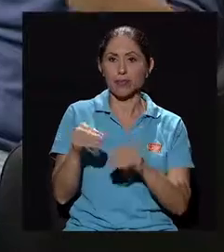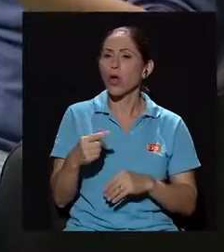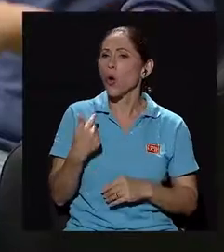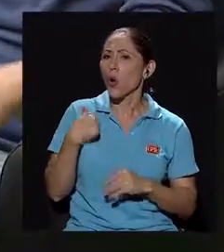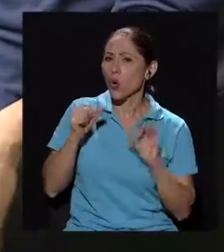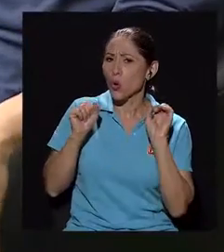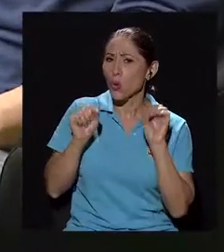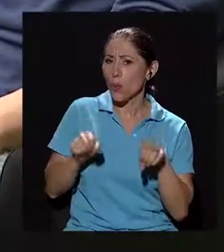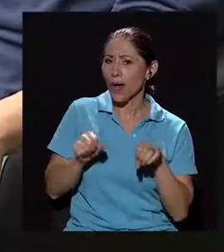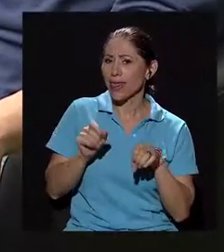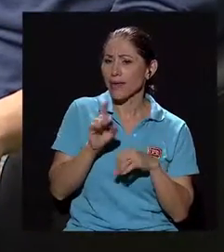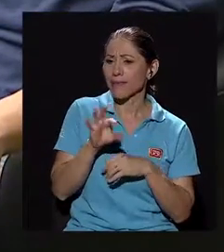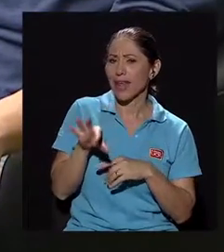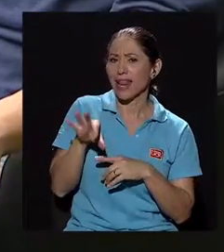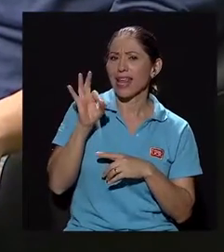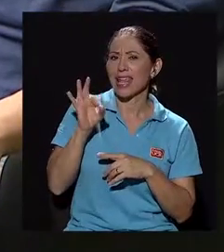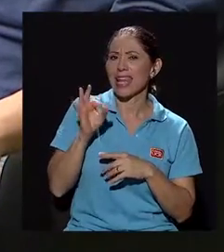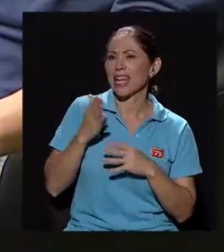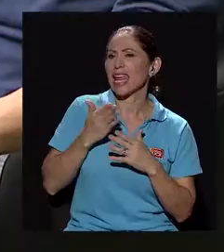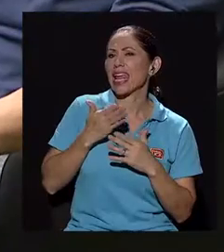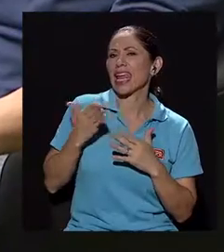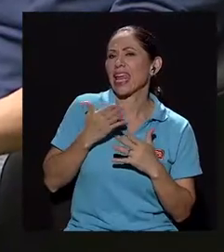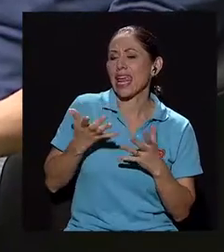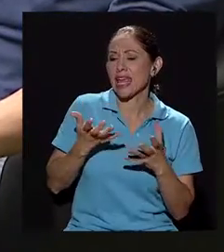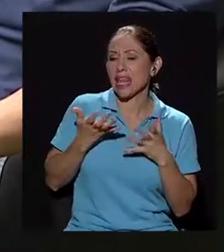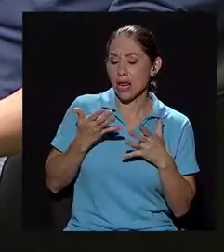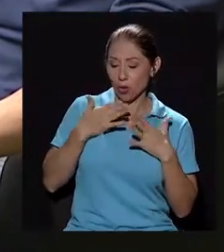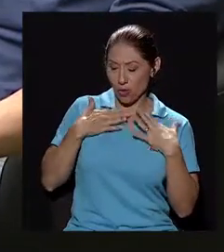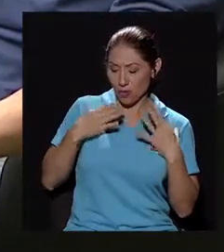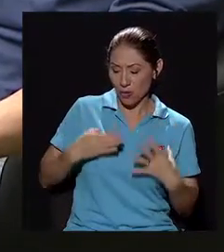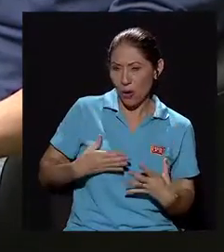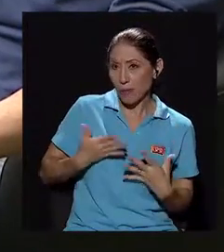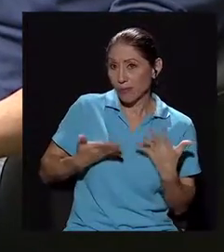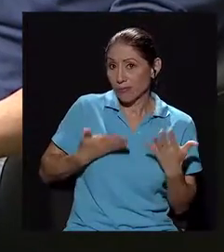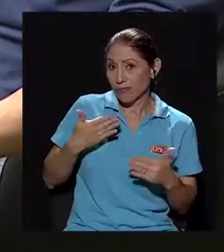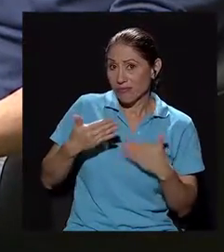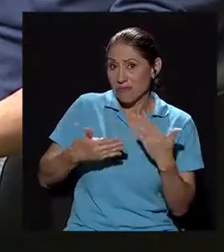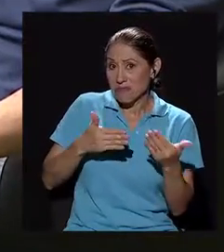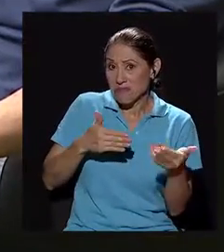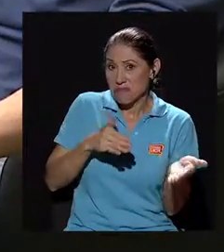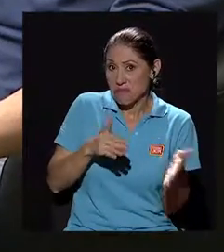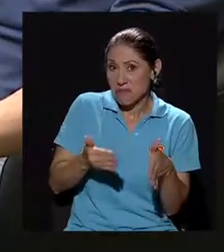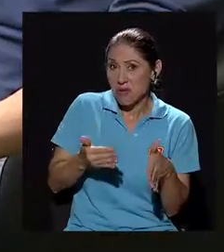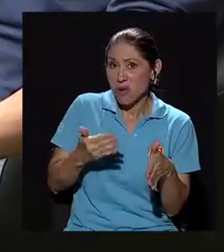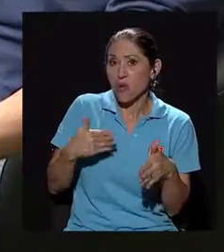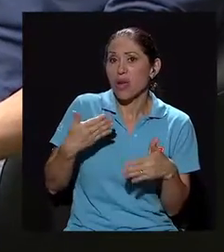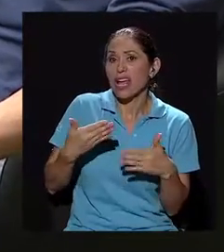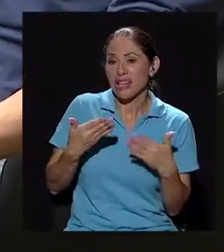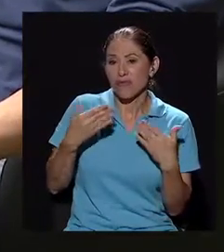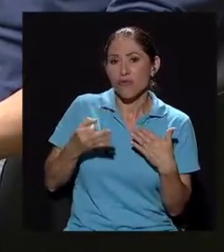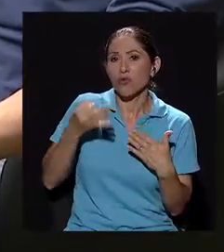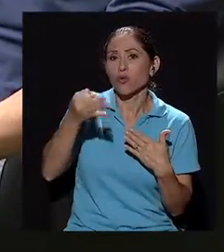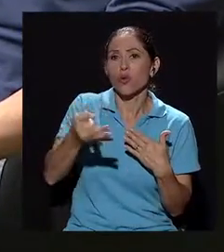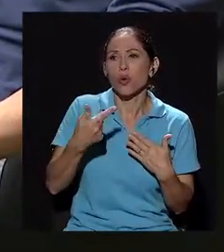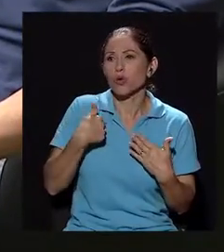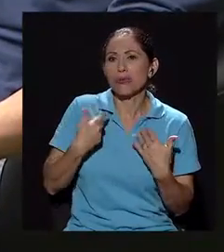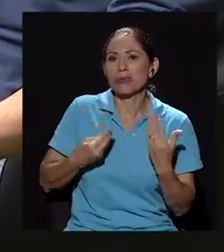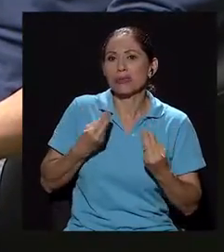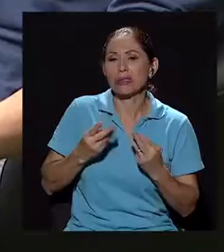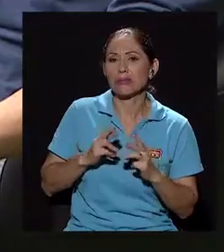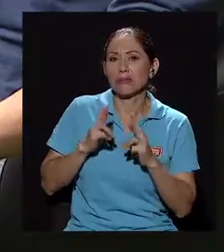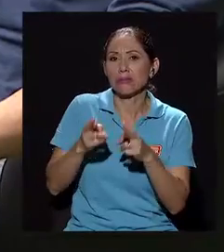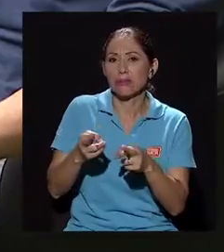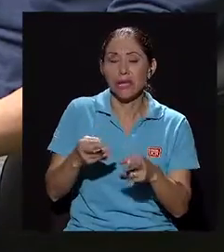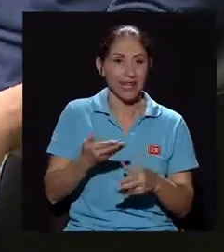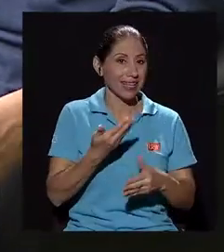qué órgano donar en un futuro? Claro que sí, o sea, ¿cómo decir? Cuando estábamos trabajando en la ley